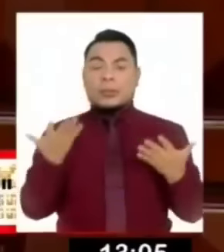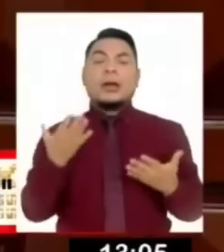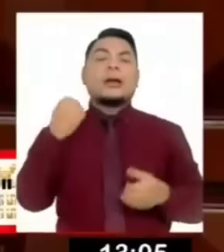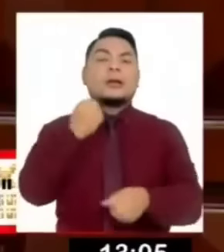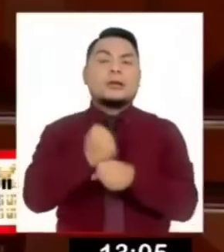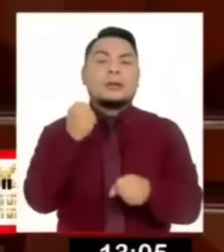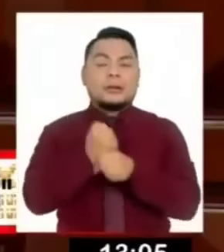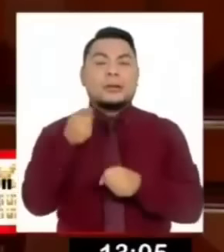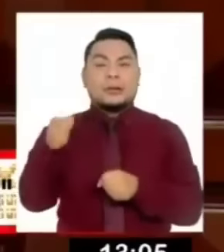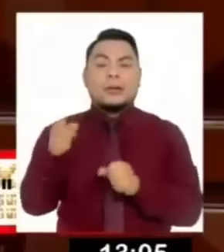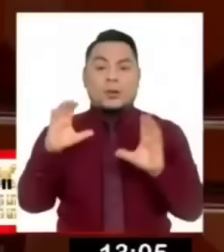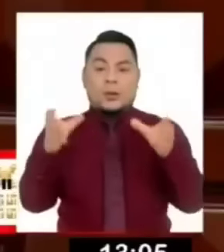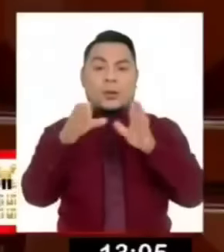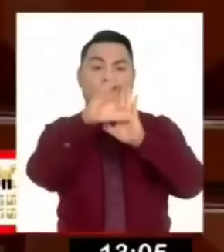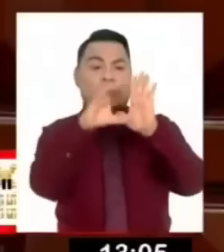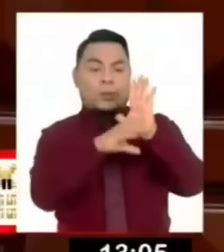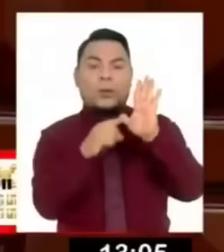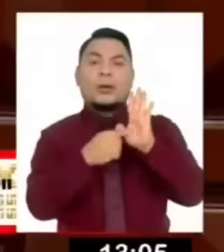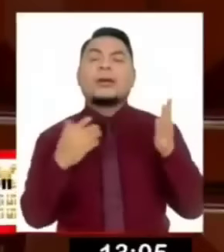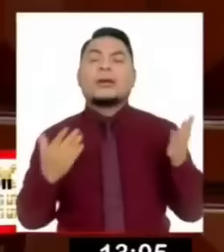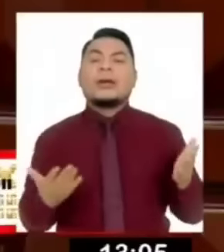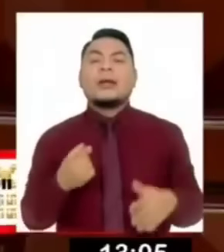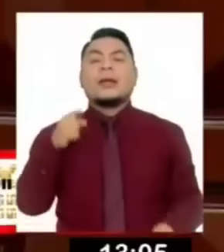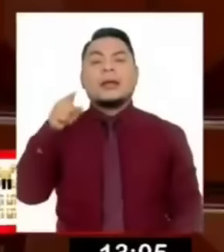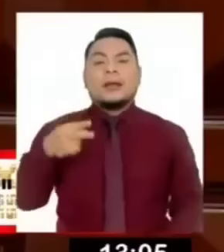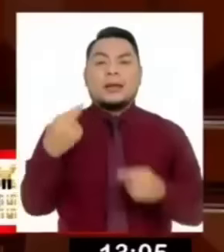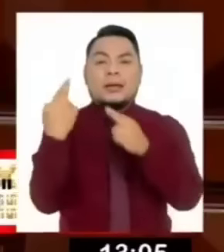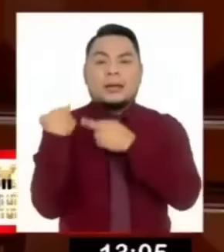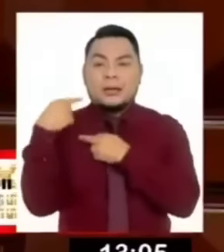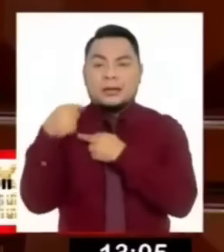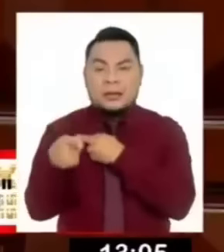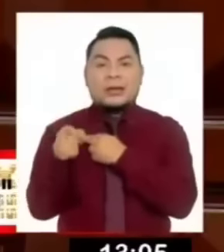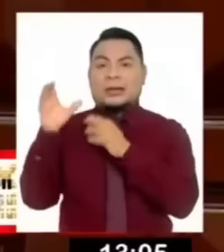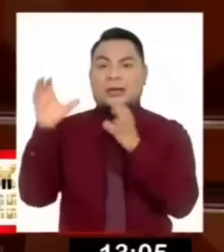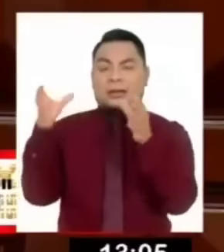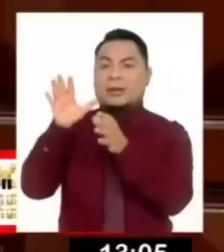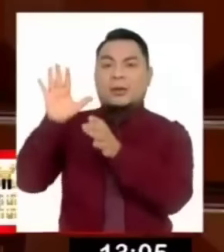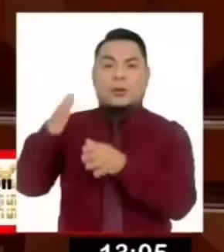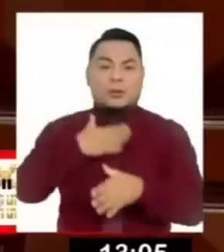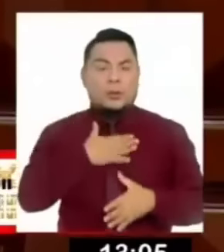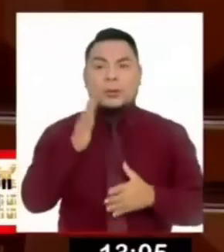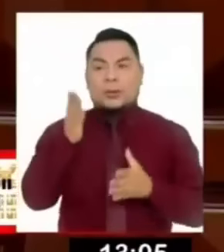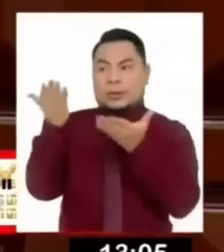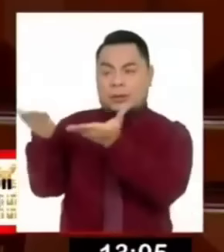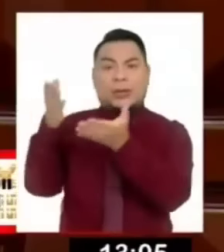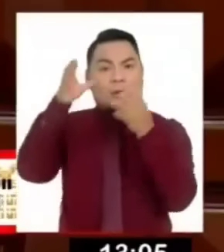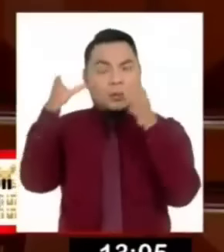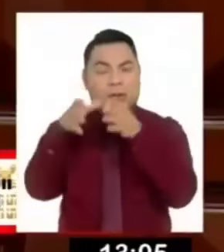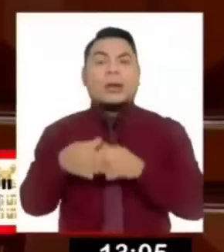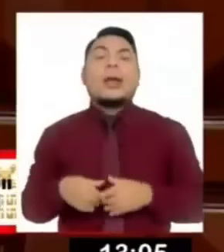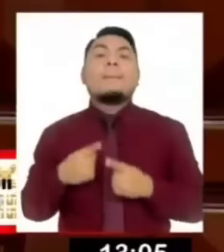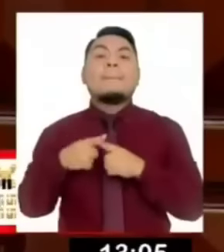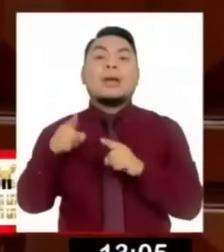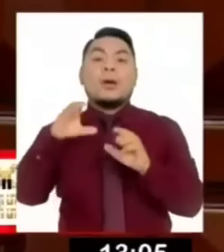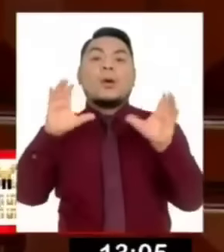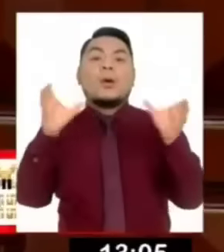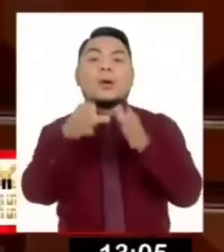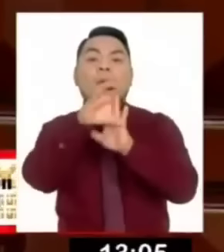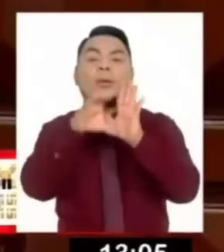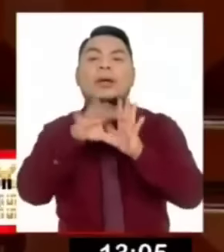labor constituyente no puede ni debe estar a cargo de estos órganos. En cambio, la Asamblea Constituyente